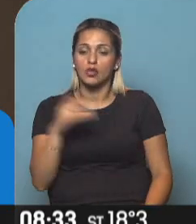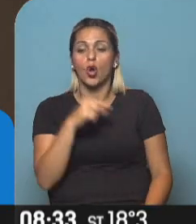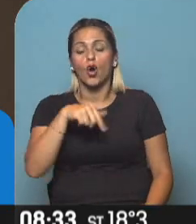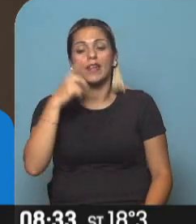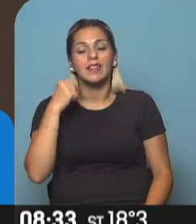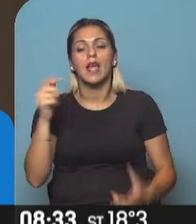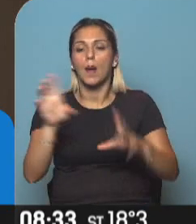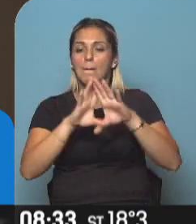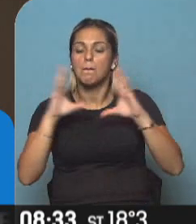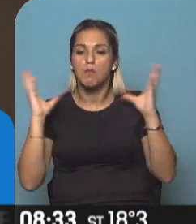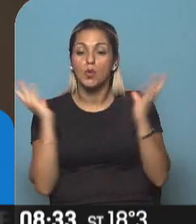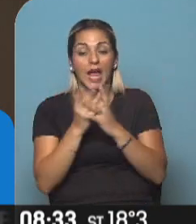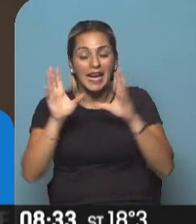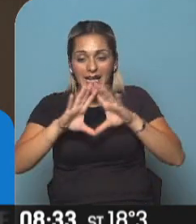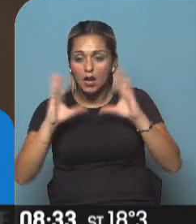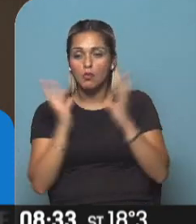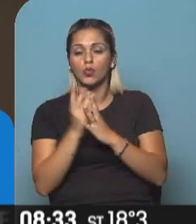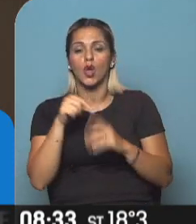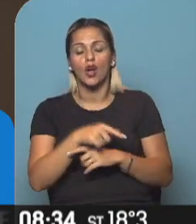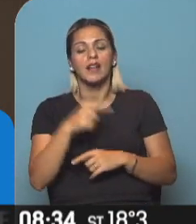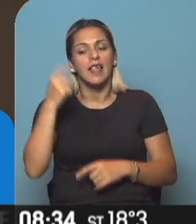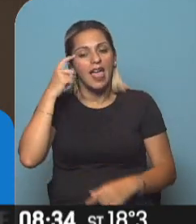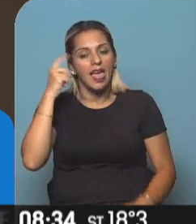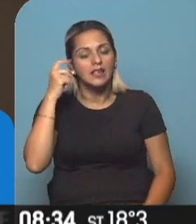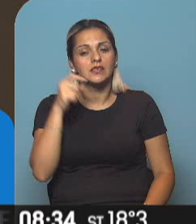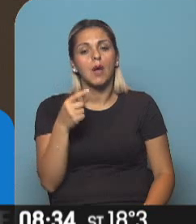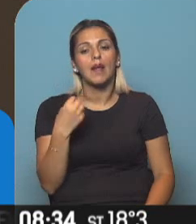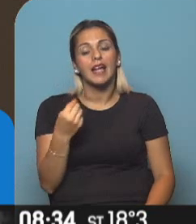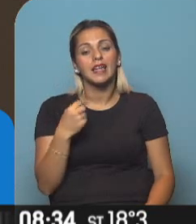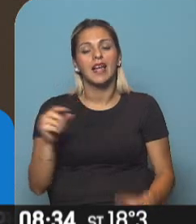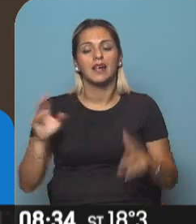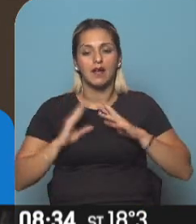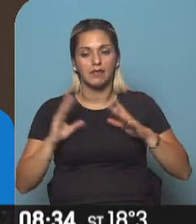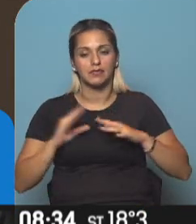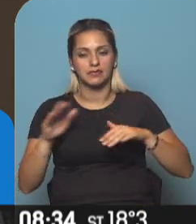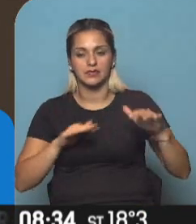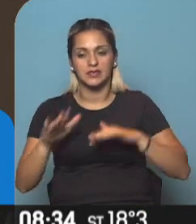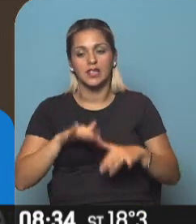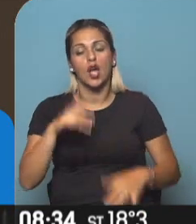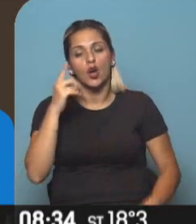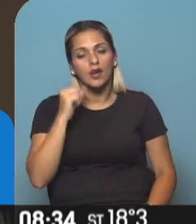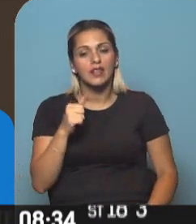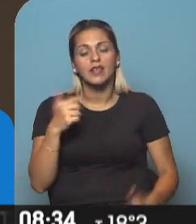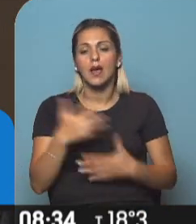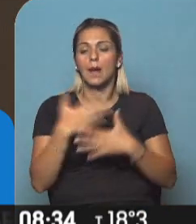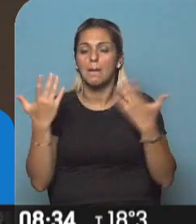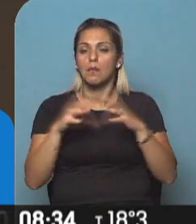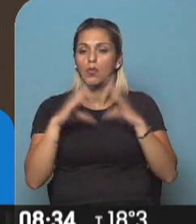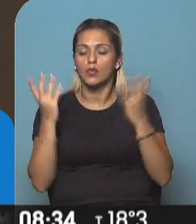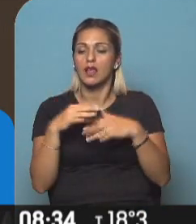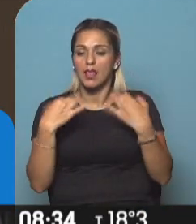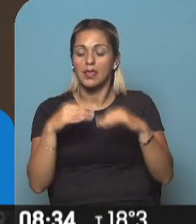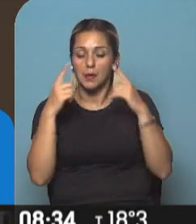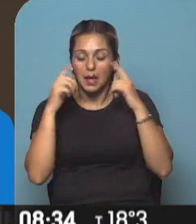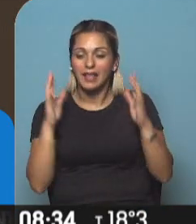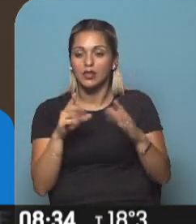el día mundial en el mundo se celebra la concientización de la actividad física es el día que justamente hay que prestarle atención